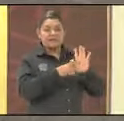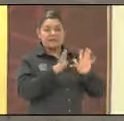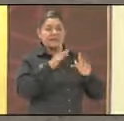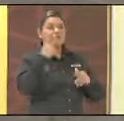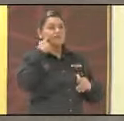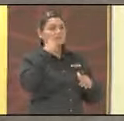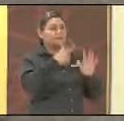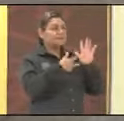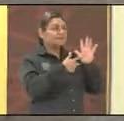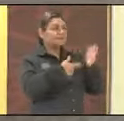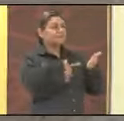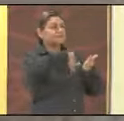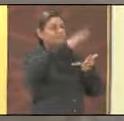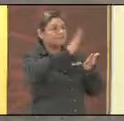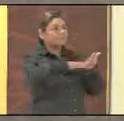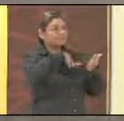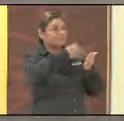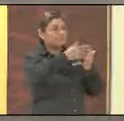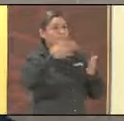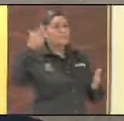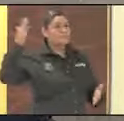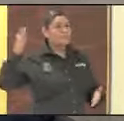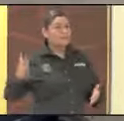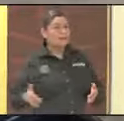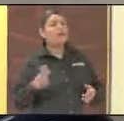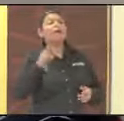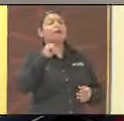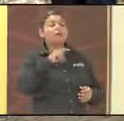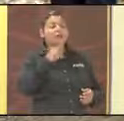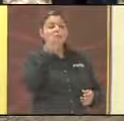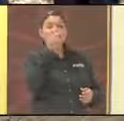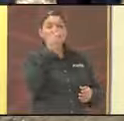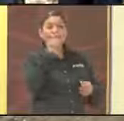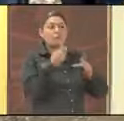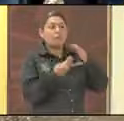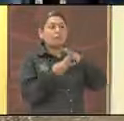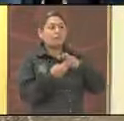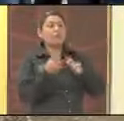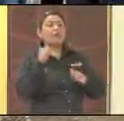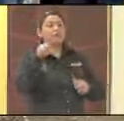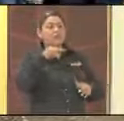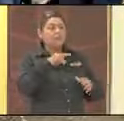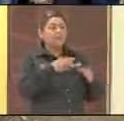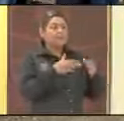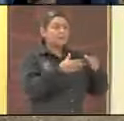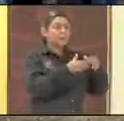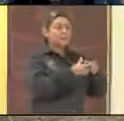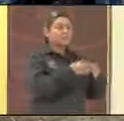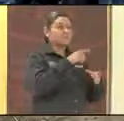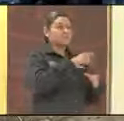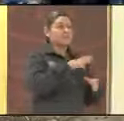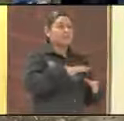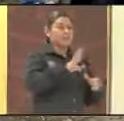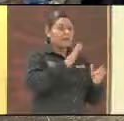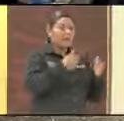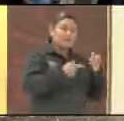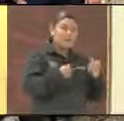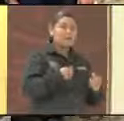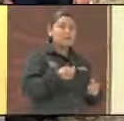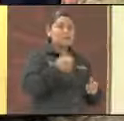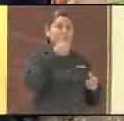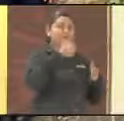vamos a reparar también el área de comedores. Ahí empezamos ya a construir una parte de la barda